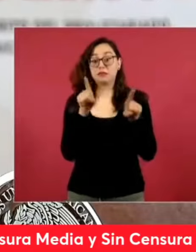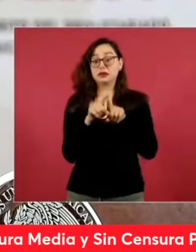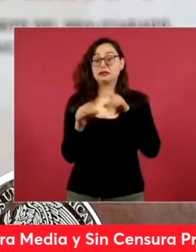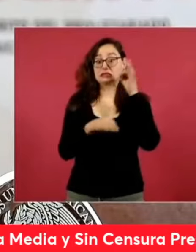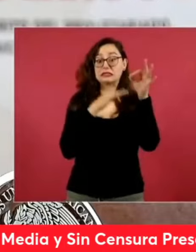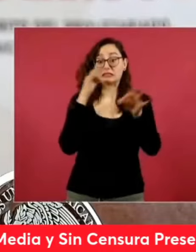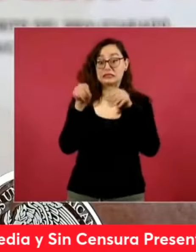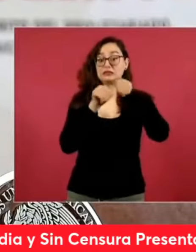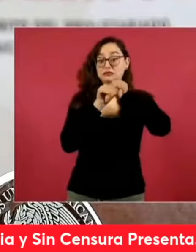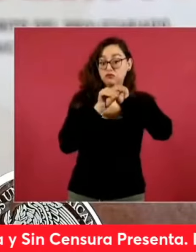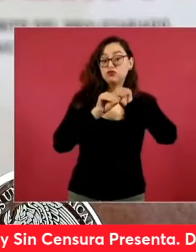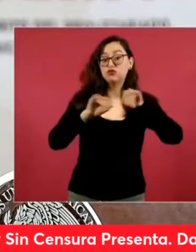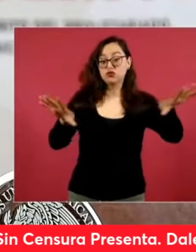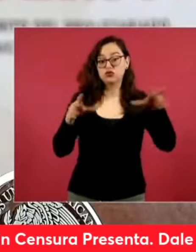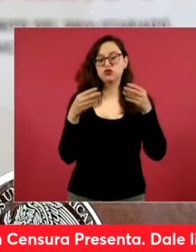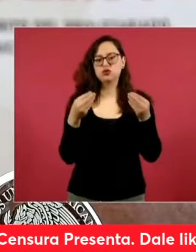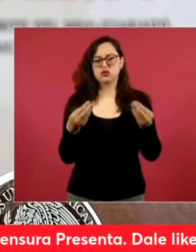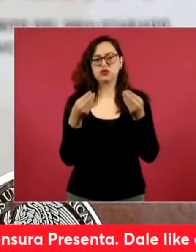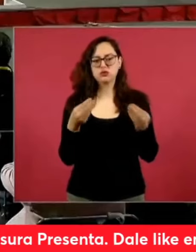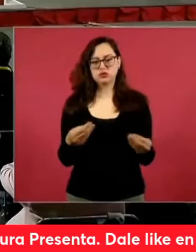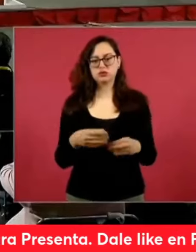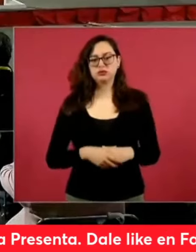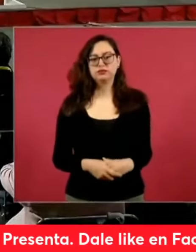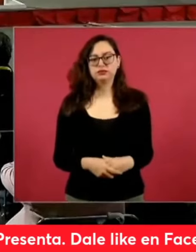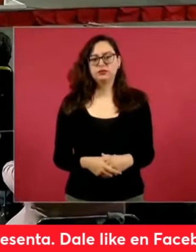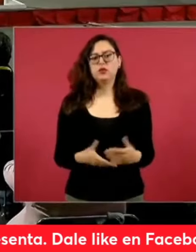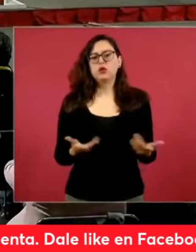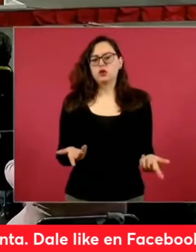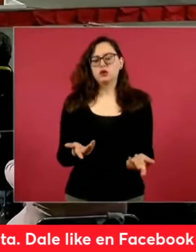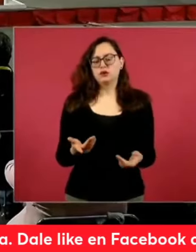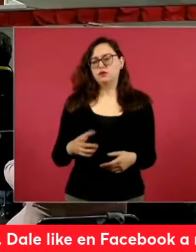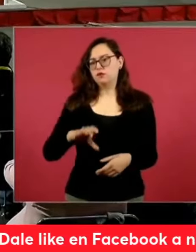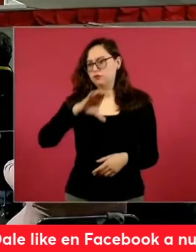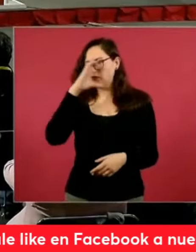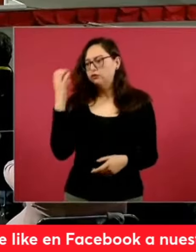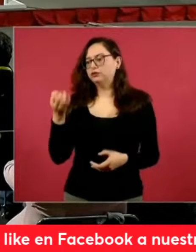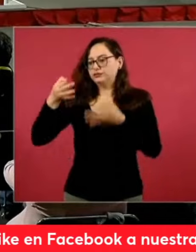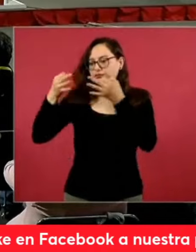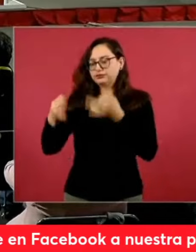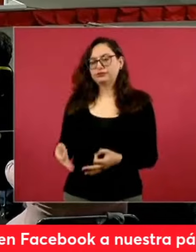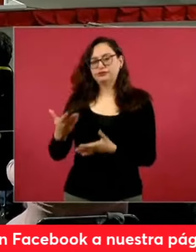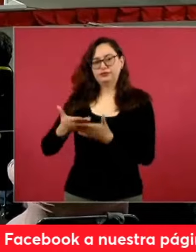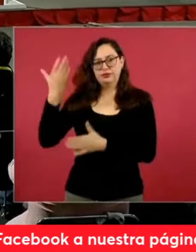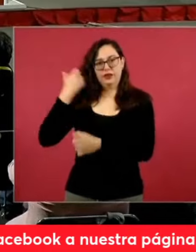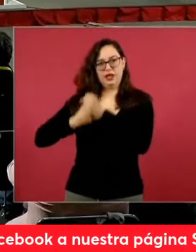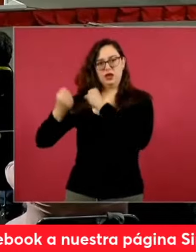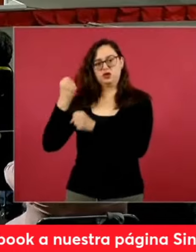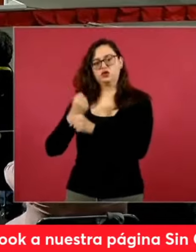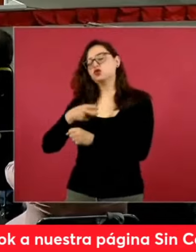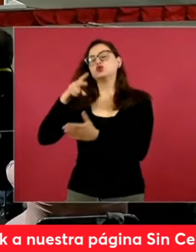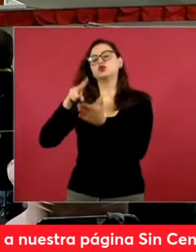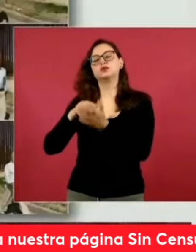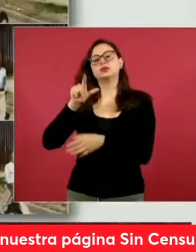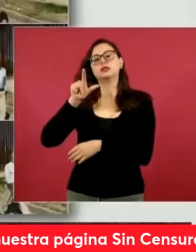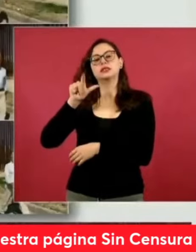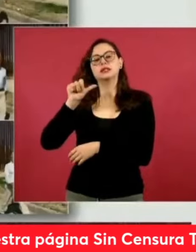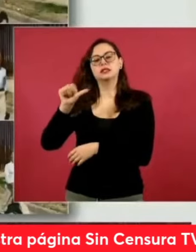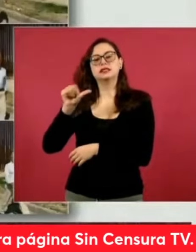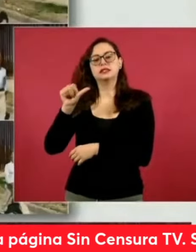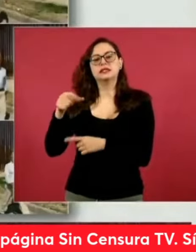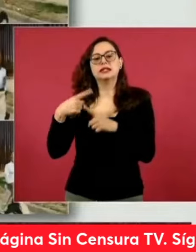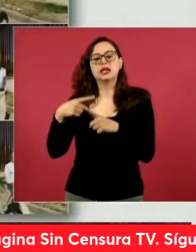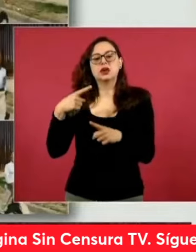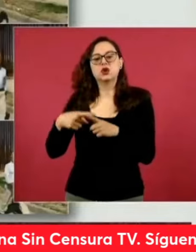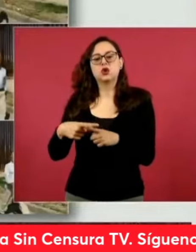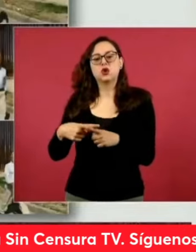foto real se tomó el 25 de septiembre de 2016 y quien aparece abrazando al presidente López Obrador es el actual gobernador